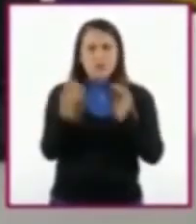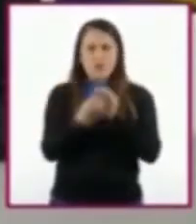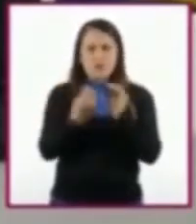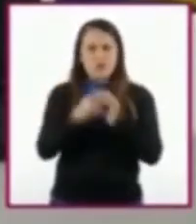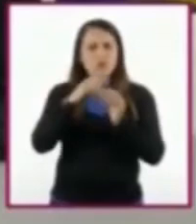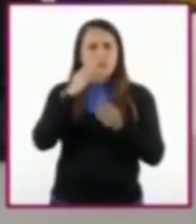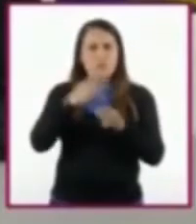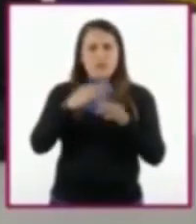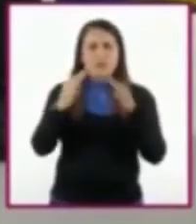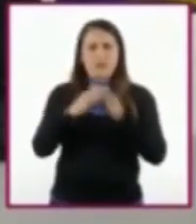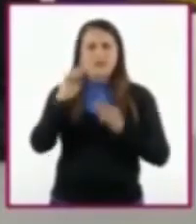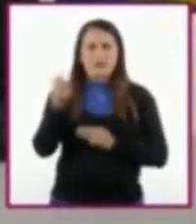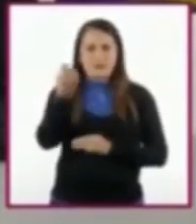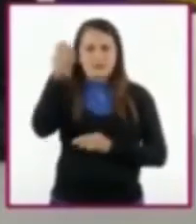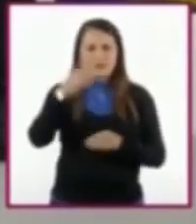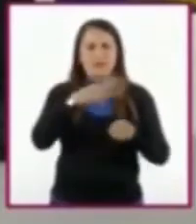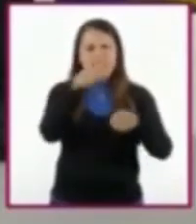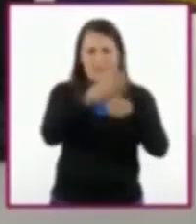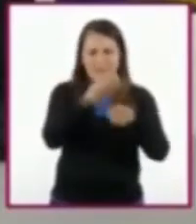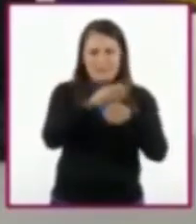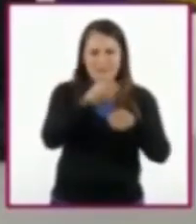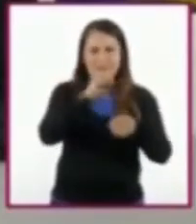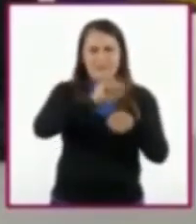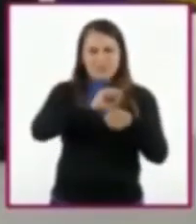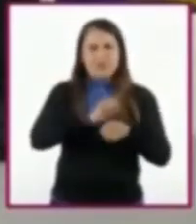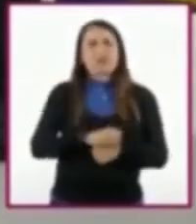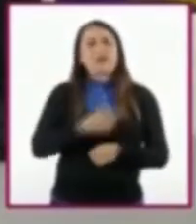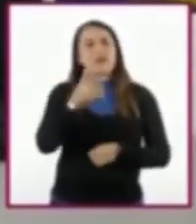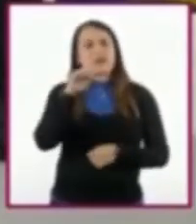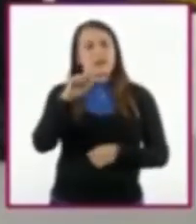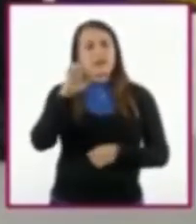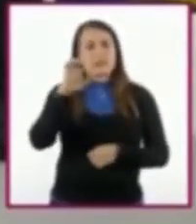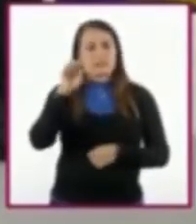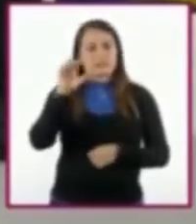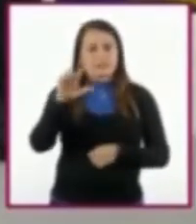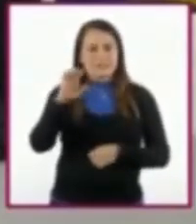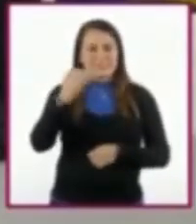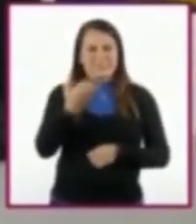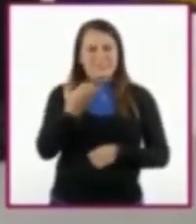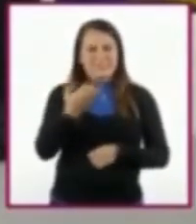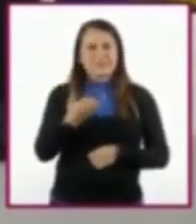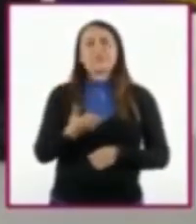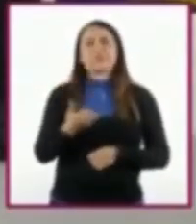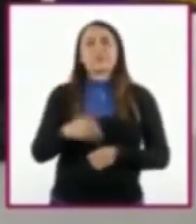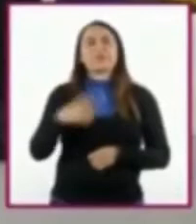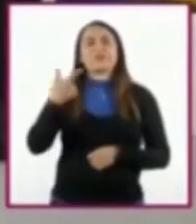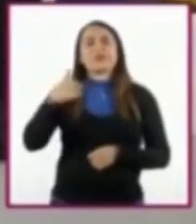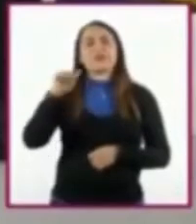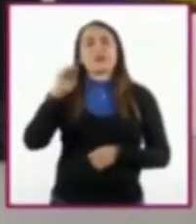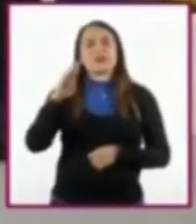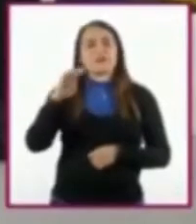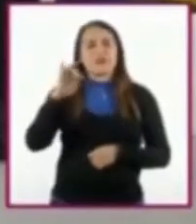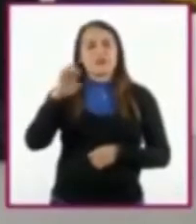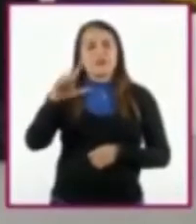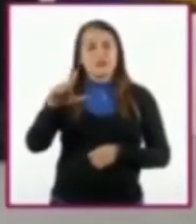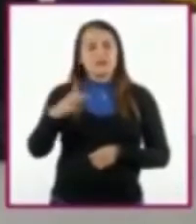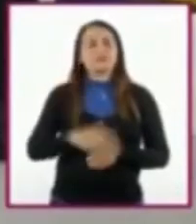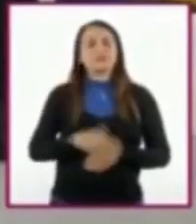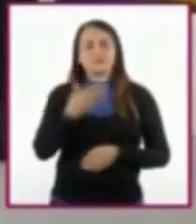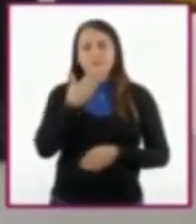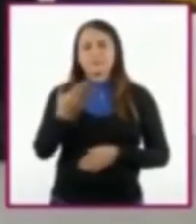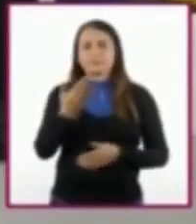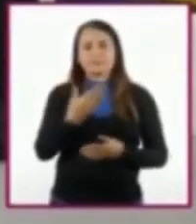más de tecnología de tercer grado. Leslie, maestro Gabriel, es un placer participar con ustedes en esta sesión. Muchas